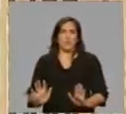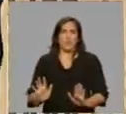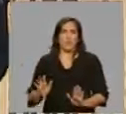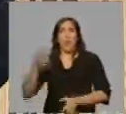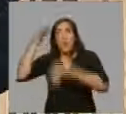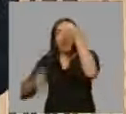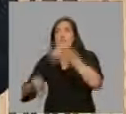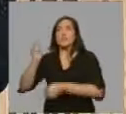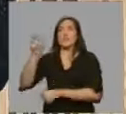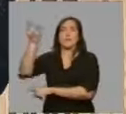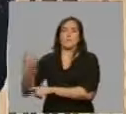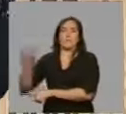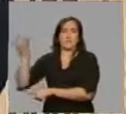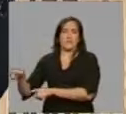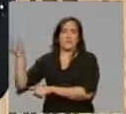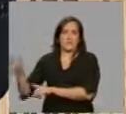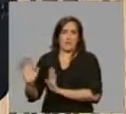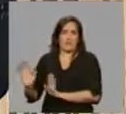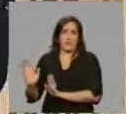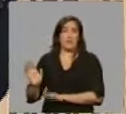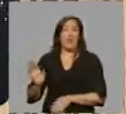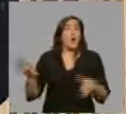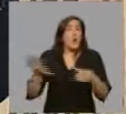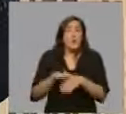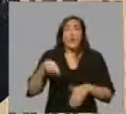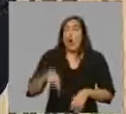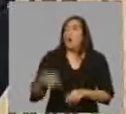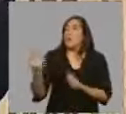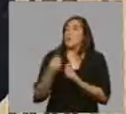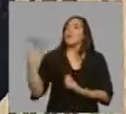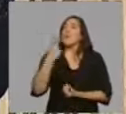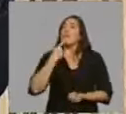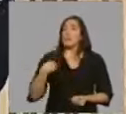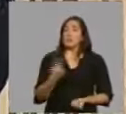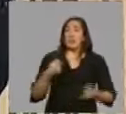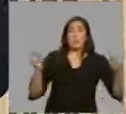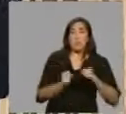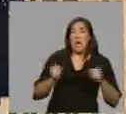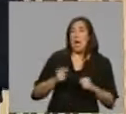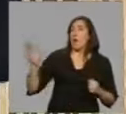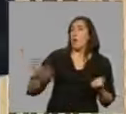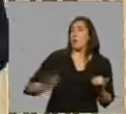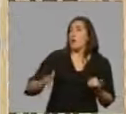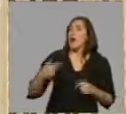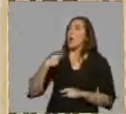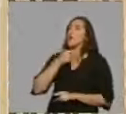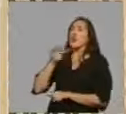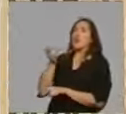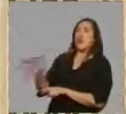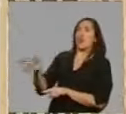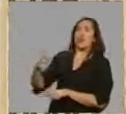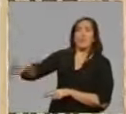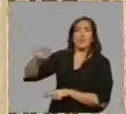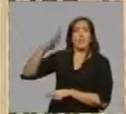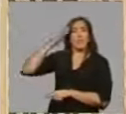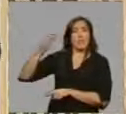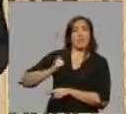hoy quienes decían que éramos vengativos, que éramos malos, que no queríamos a las Fuerzas Armadas, luego